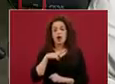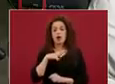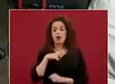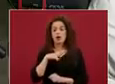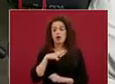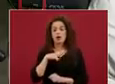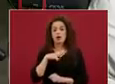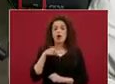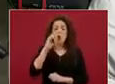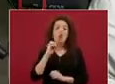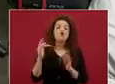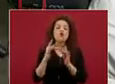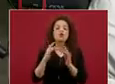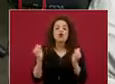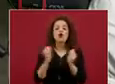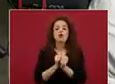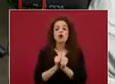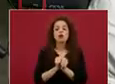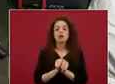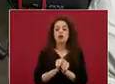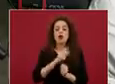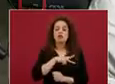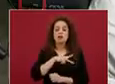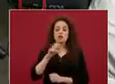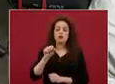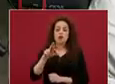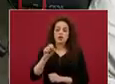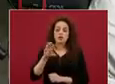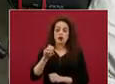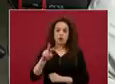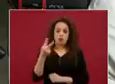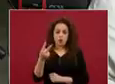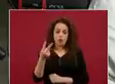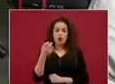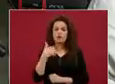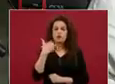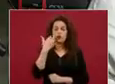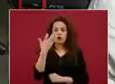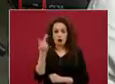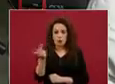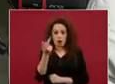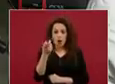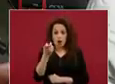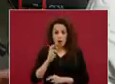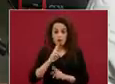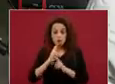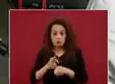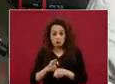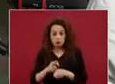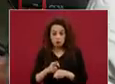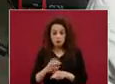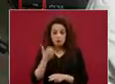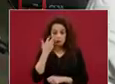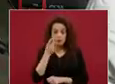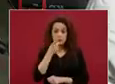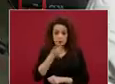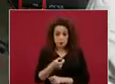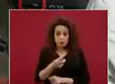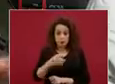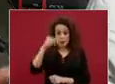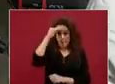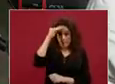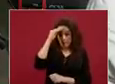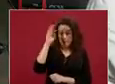del SARS-CoV-2. Yo quisiera saber si este resultado pudiera ser una antesala a pensar que